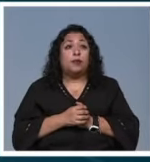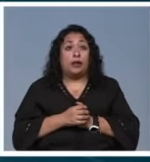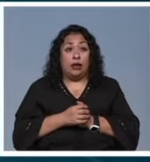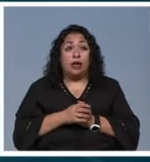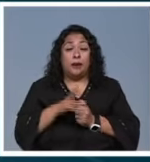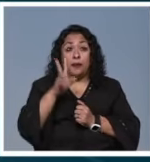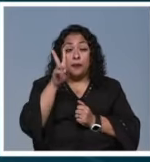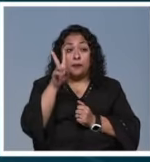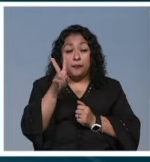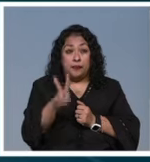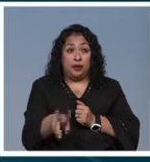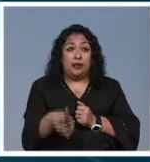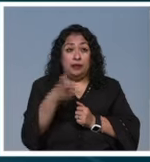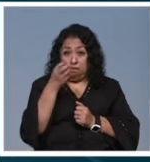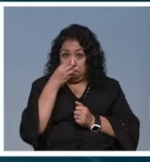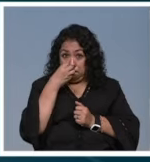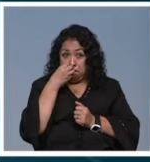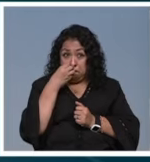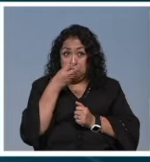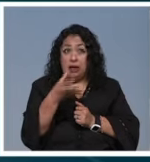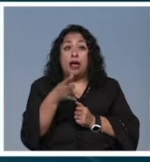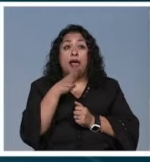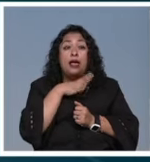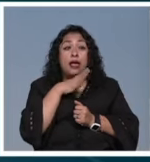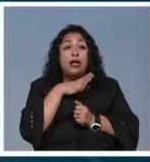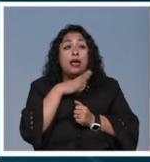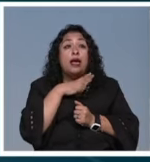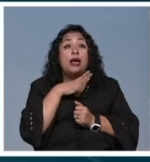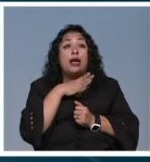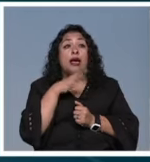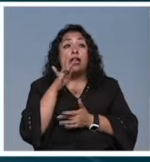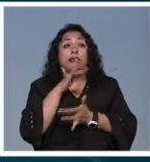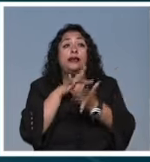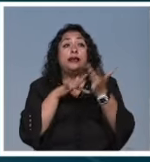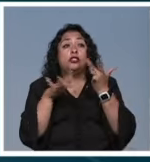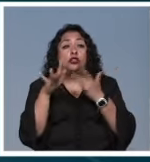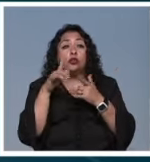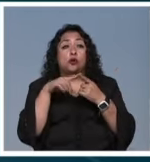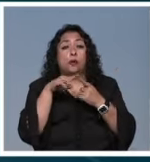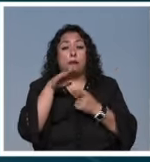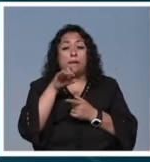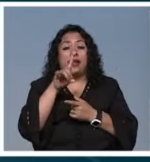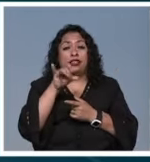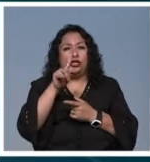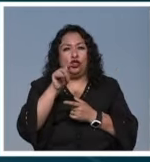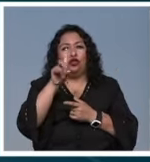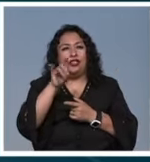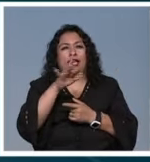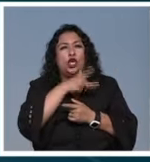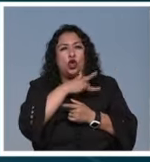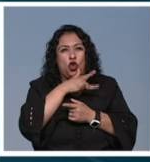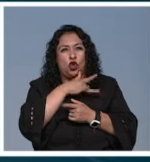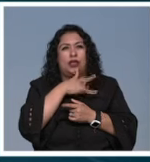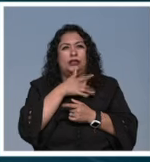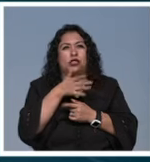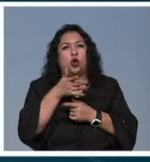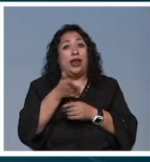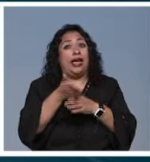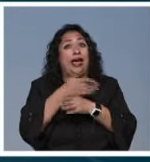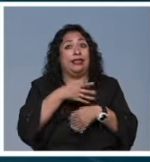Realmente está súper padre. Vamos a tocar el disco de Malditos de Corazón antes de que esté en